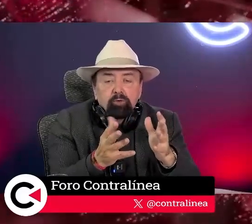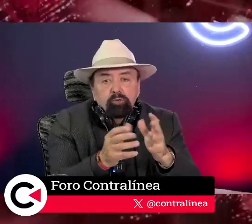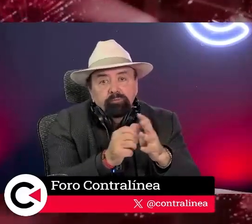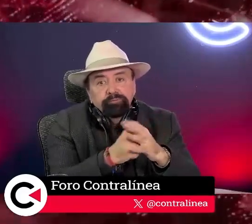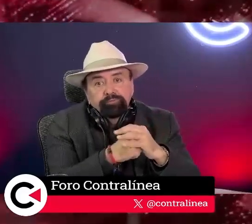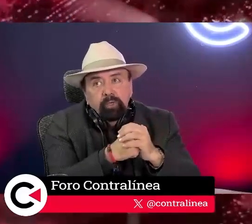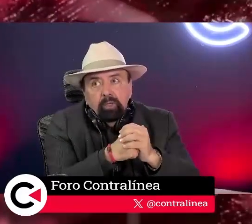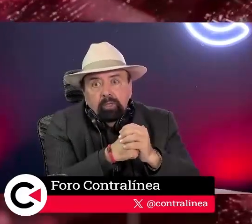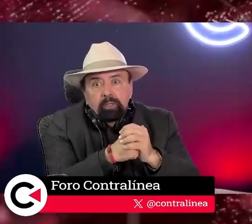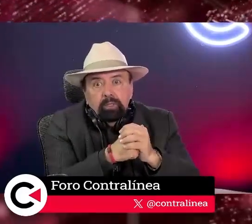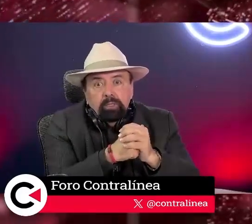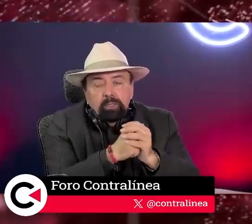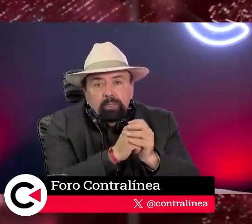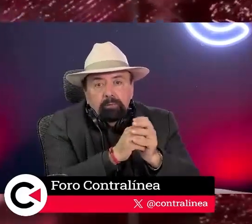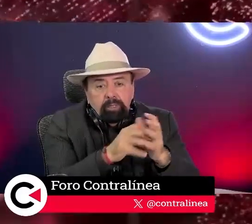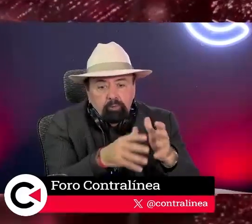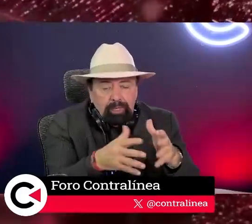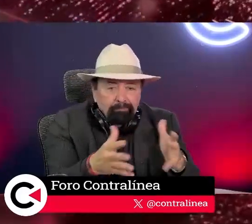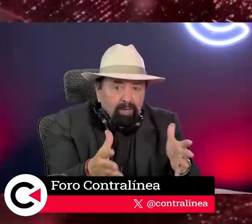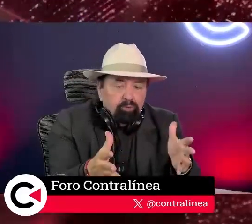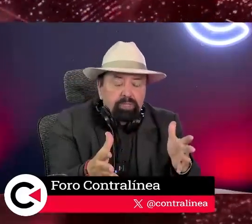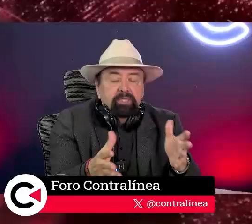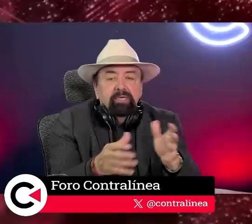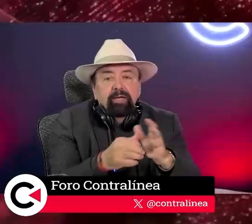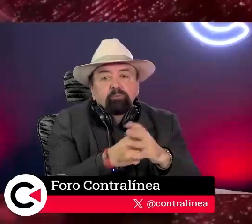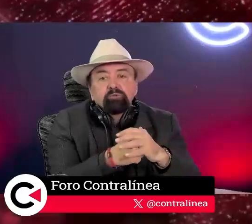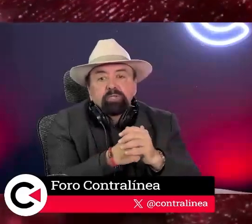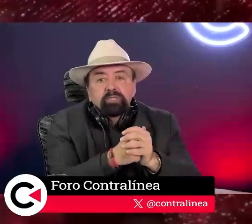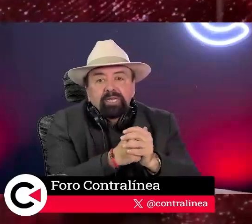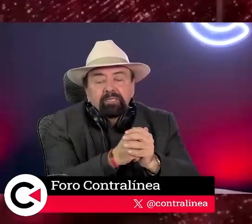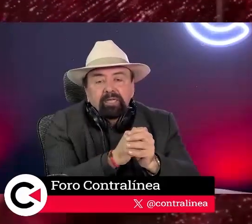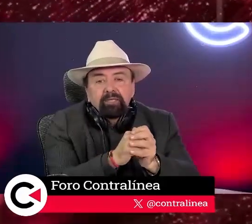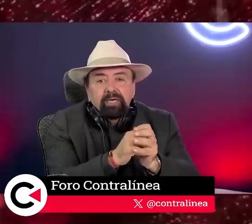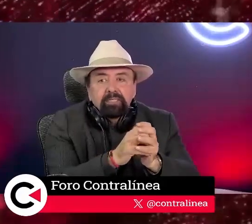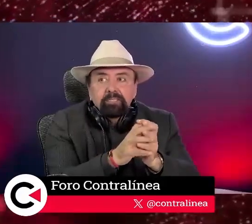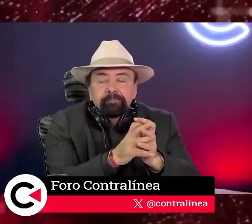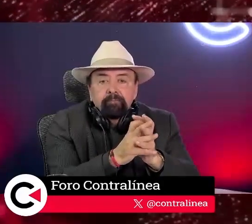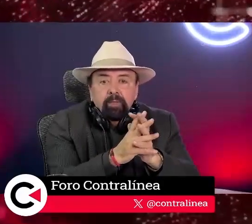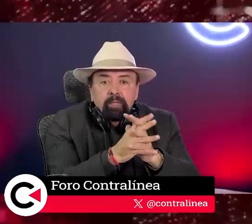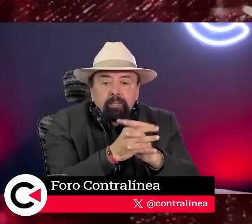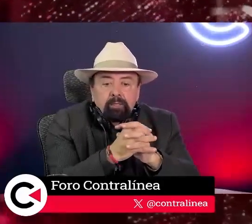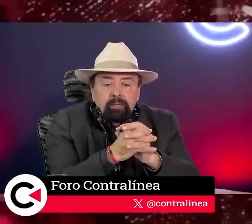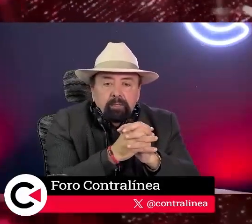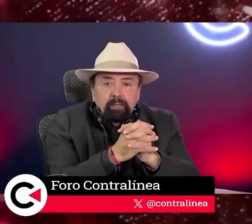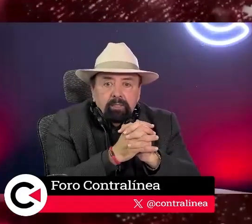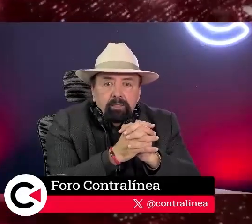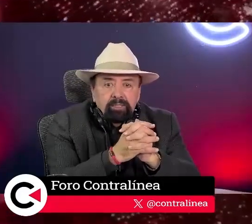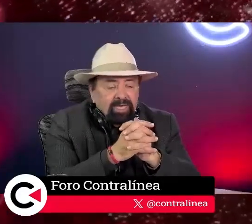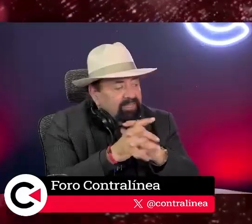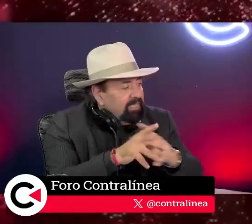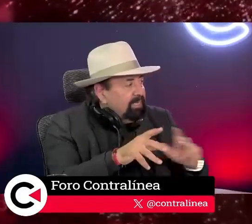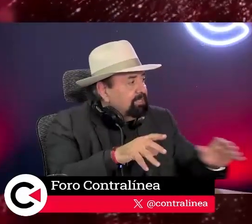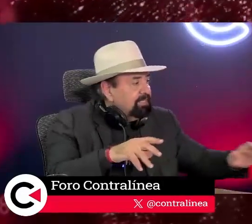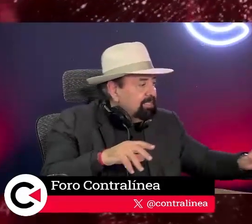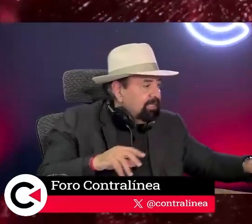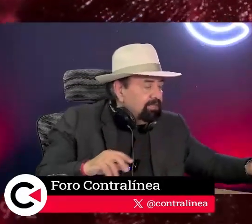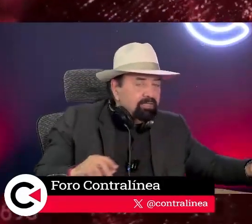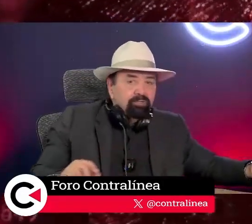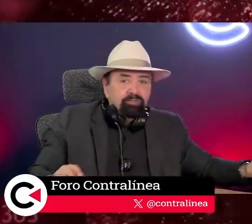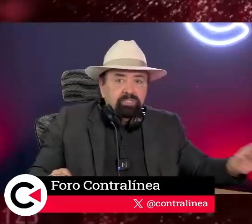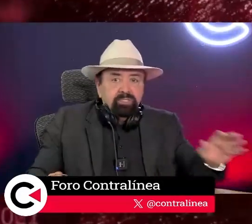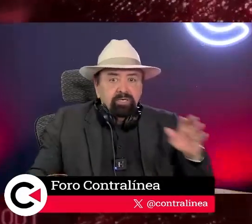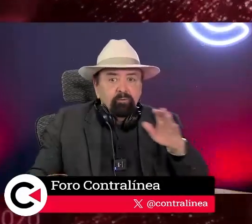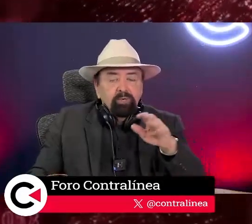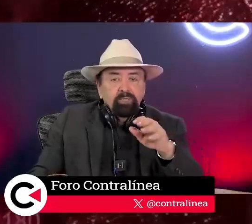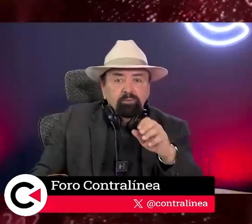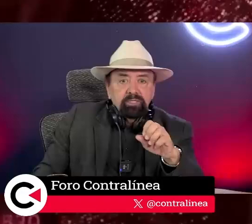que se logró de una pausa, digamos, de 30 días, ya tiene antecedentes.